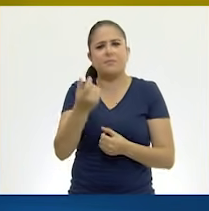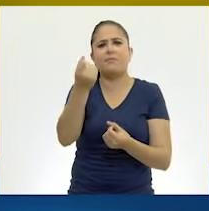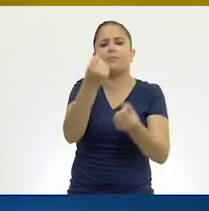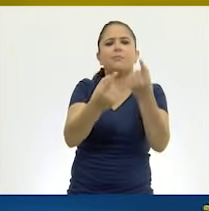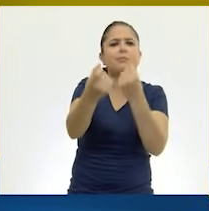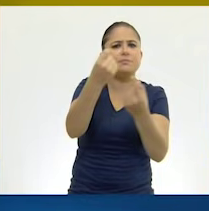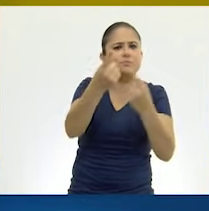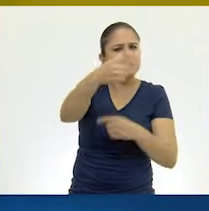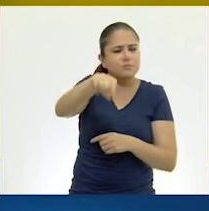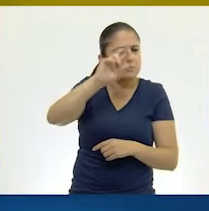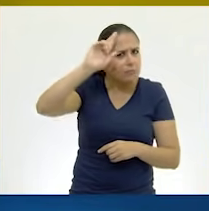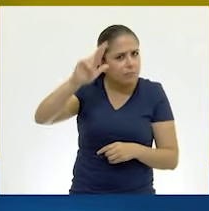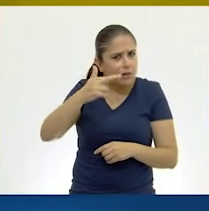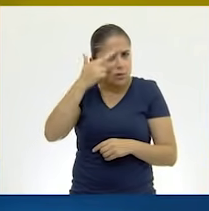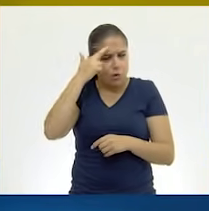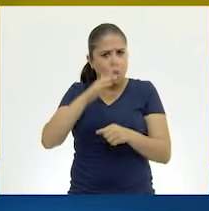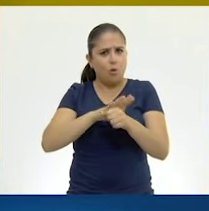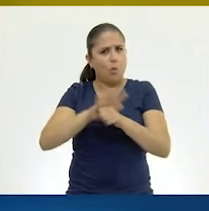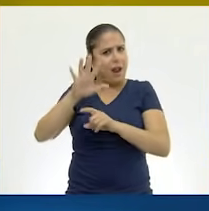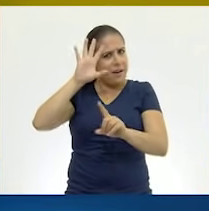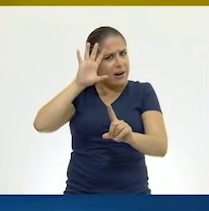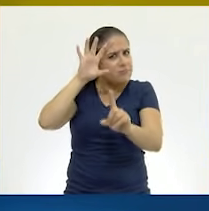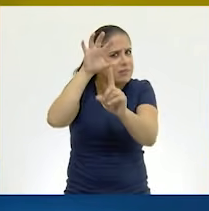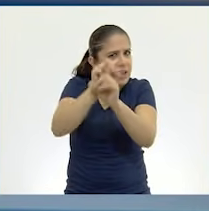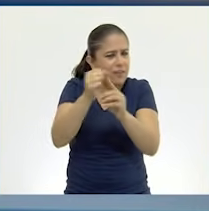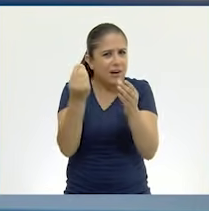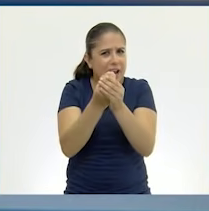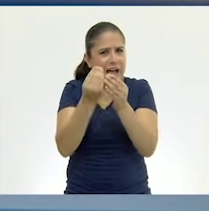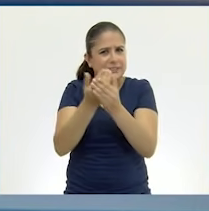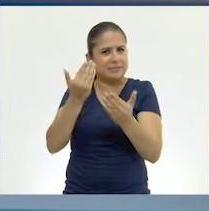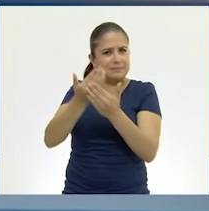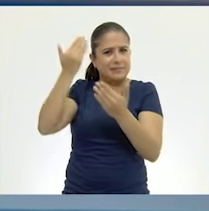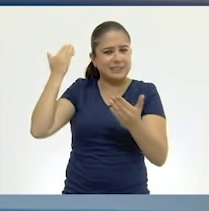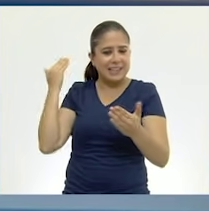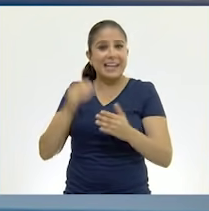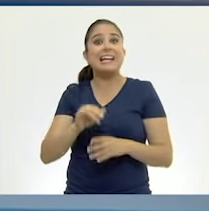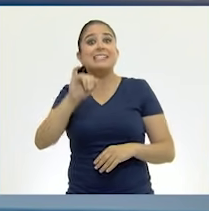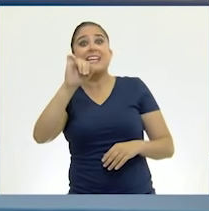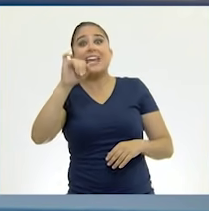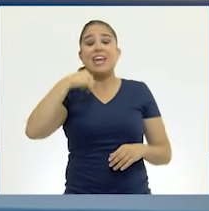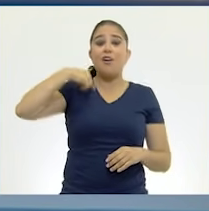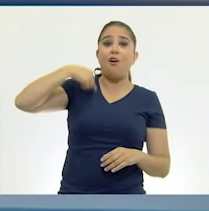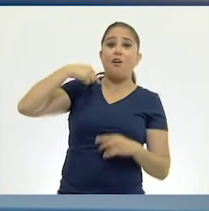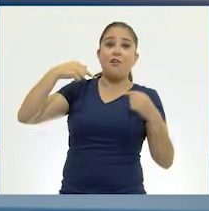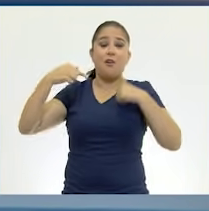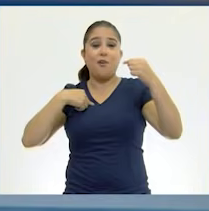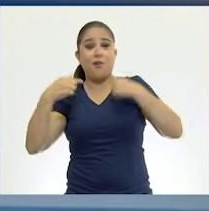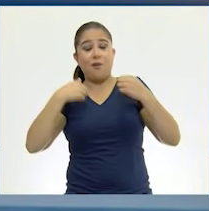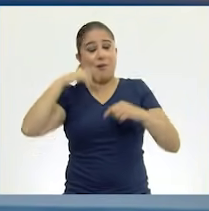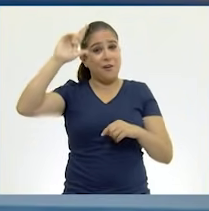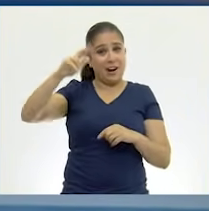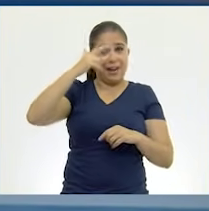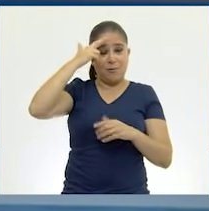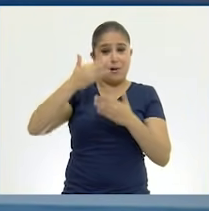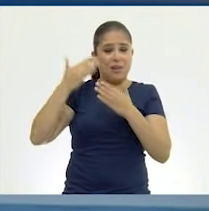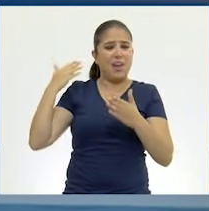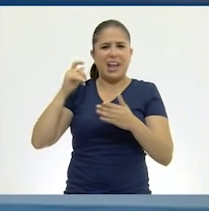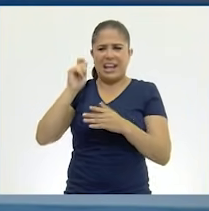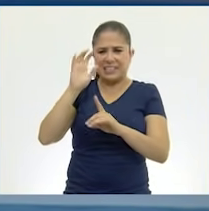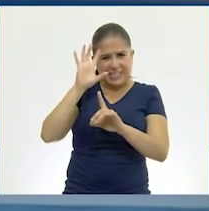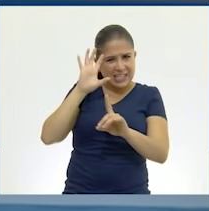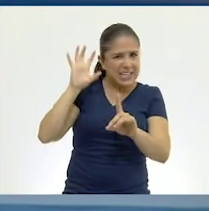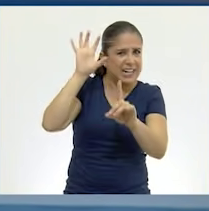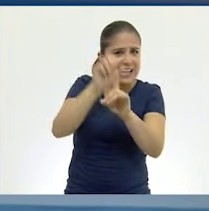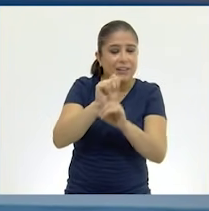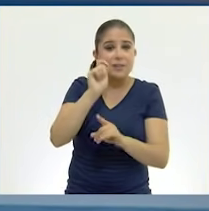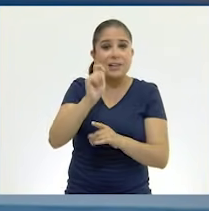de ustedes recuerda cuál fue el reto de la clase pasada? ¡Sí, yo, maestra! Yo recuerdo, el reto consistió en